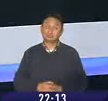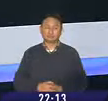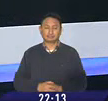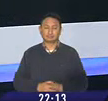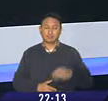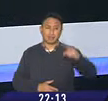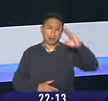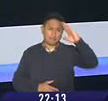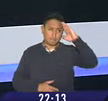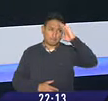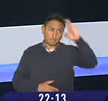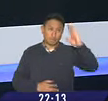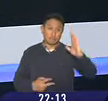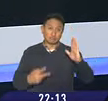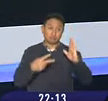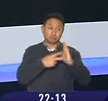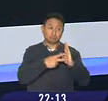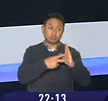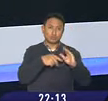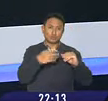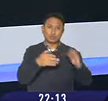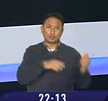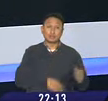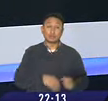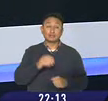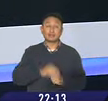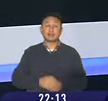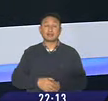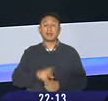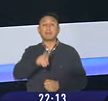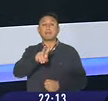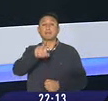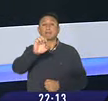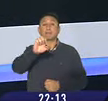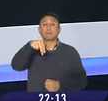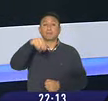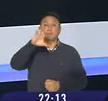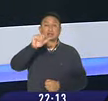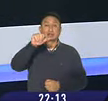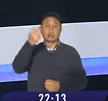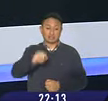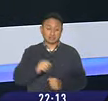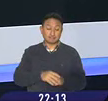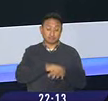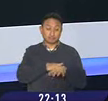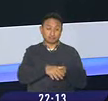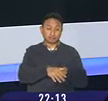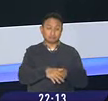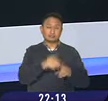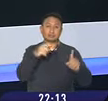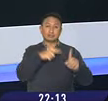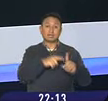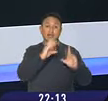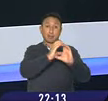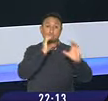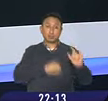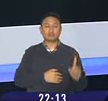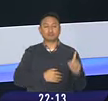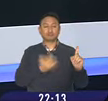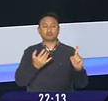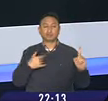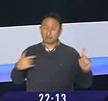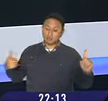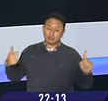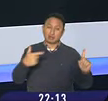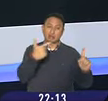Un policía en servicio activo fue asesinado en el cantón Ventanas, en la provincia de Los Ríos. El gendarme esperaba el bus cuando